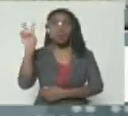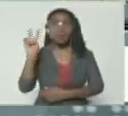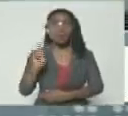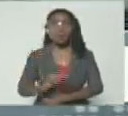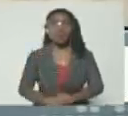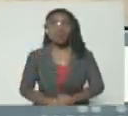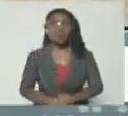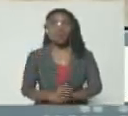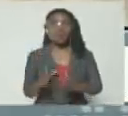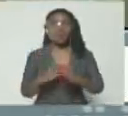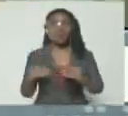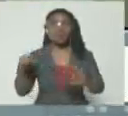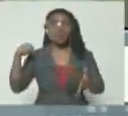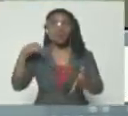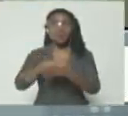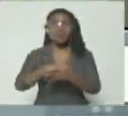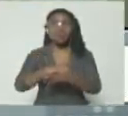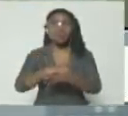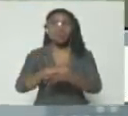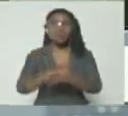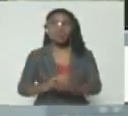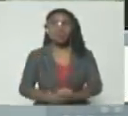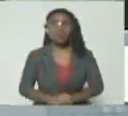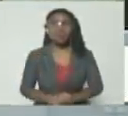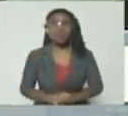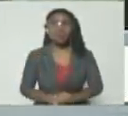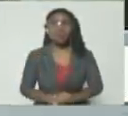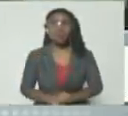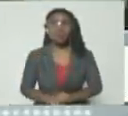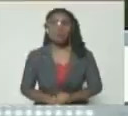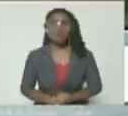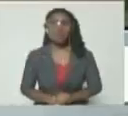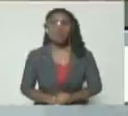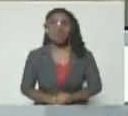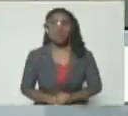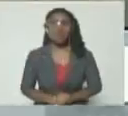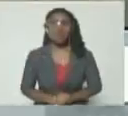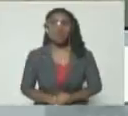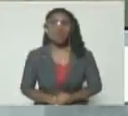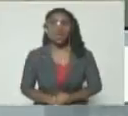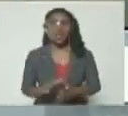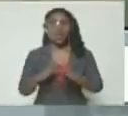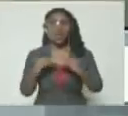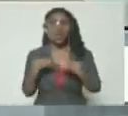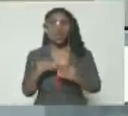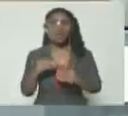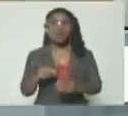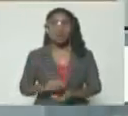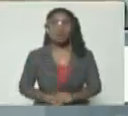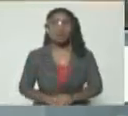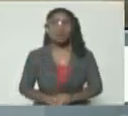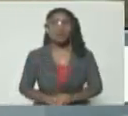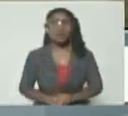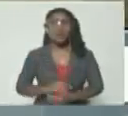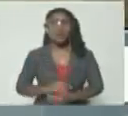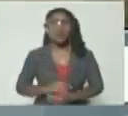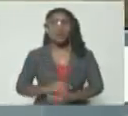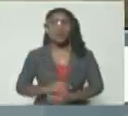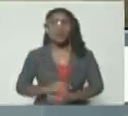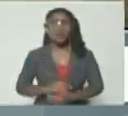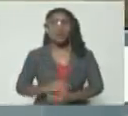Todos estos golpes, todas estas conspiraciones, toda esta maldad, ha dado una fuerza